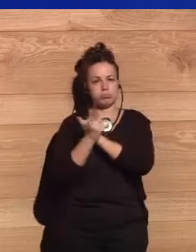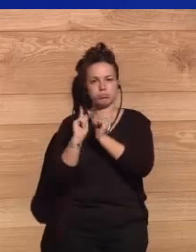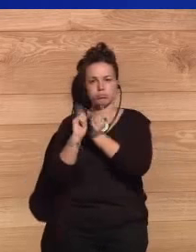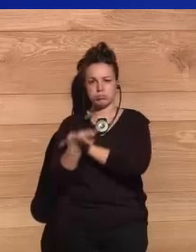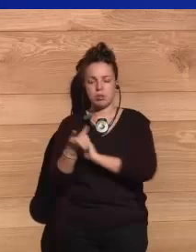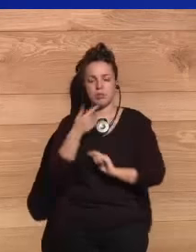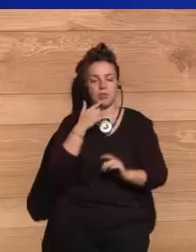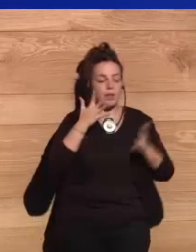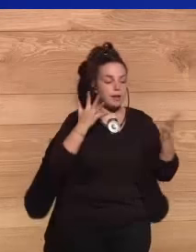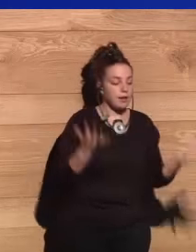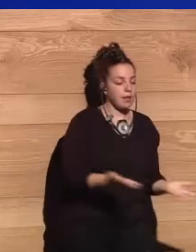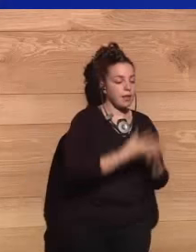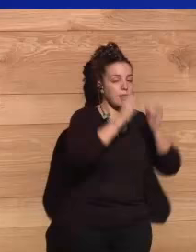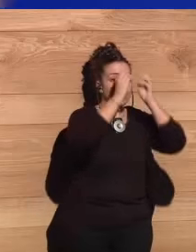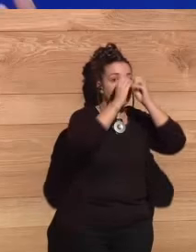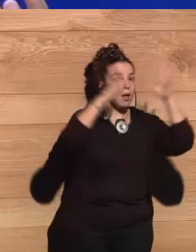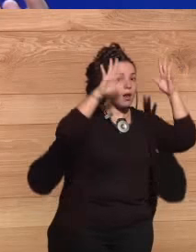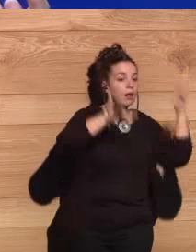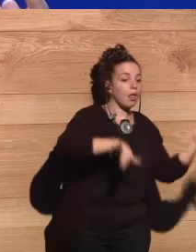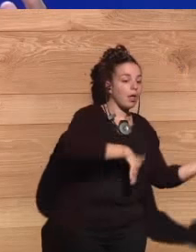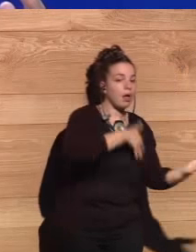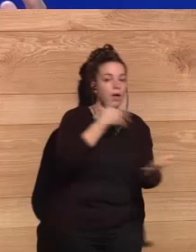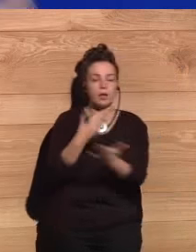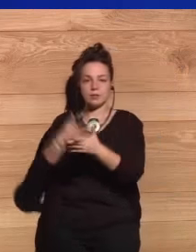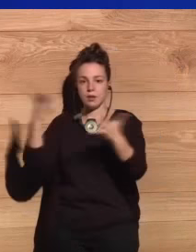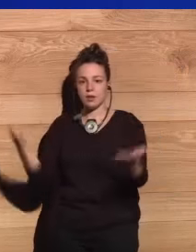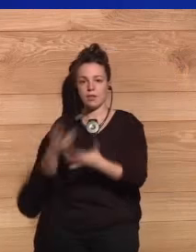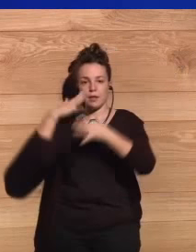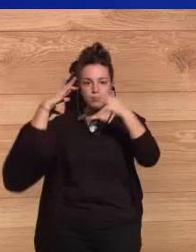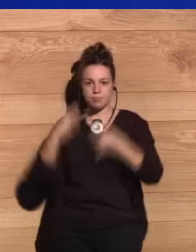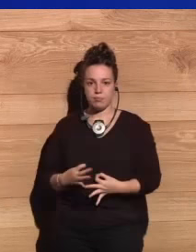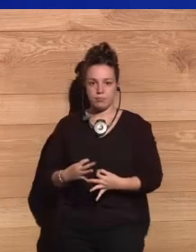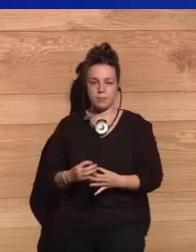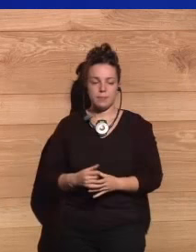que pasa de la ligereza imaginaria a la ligereza real.